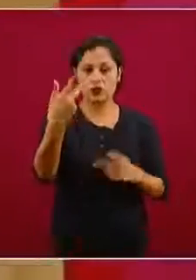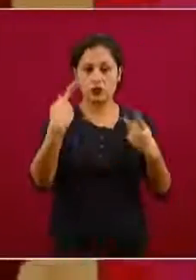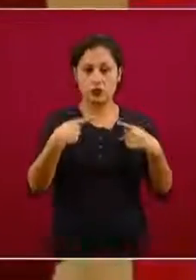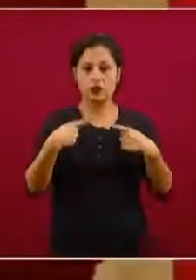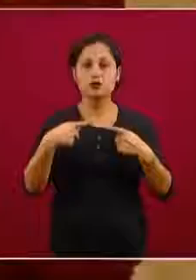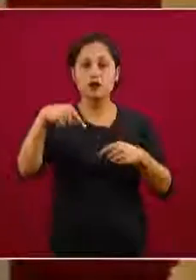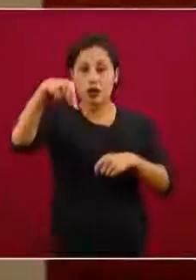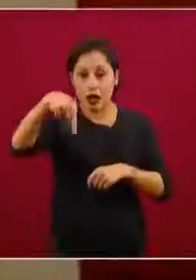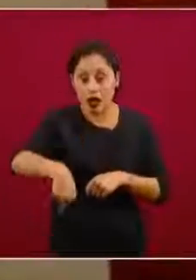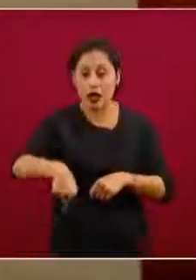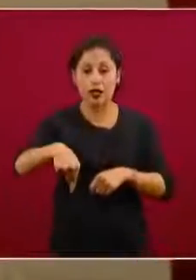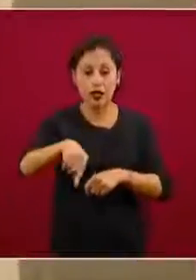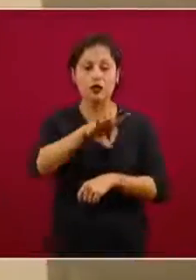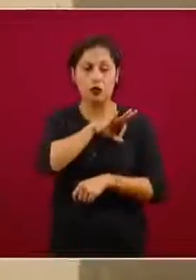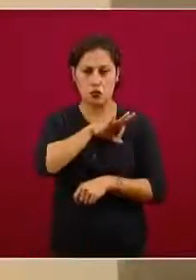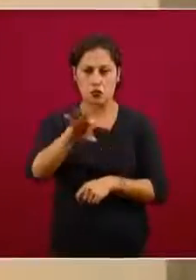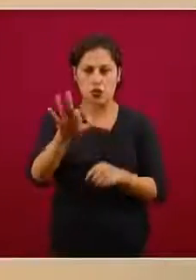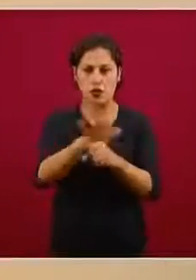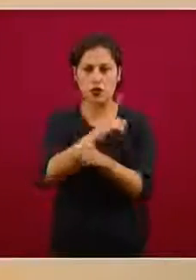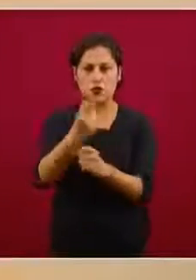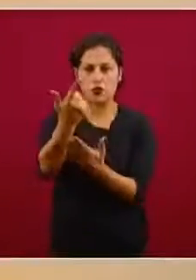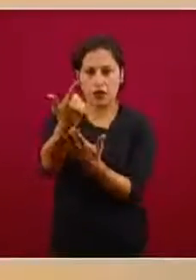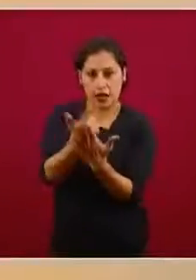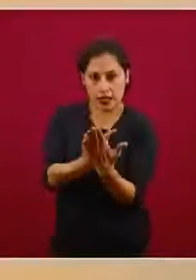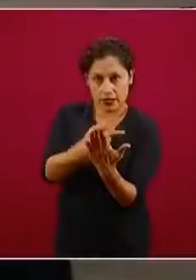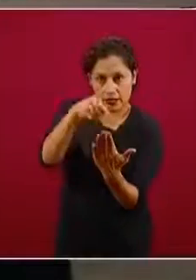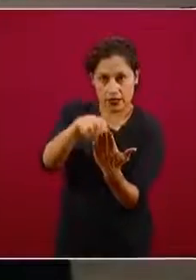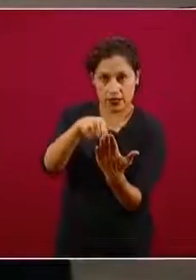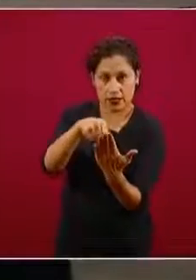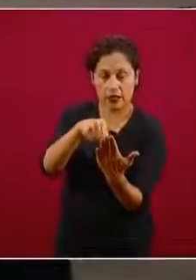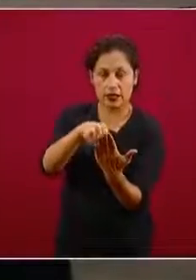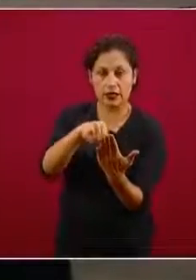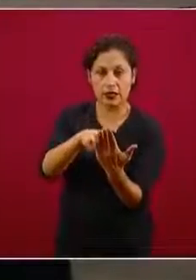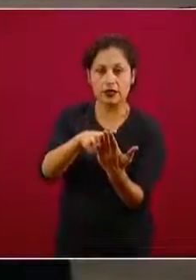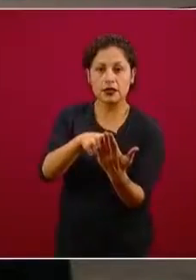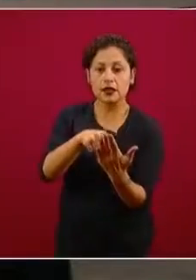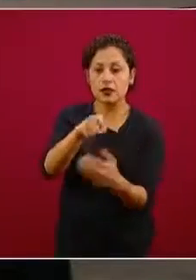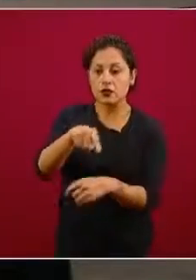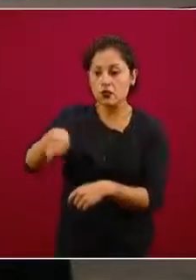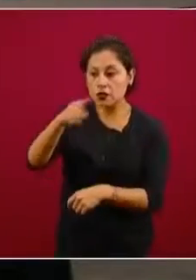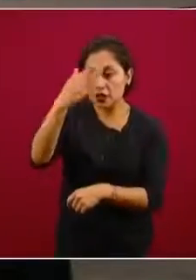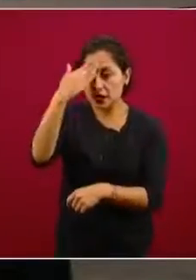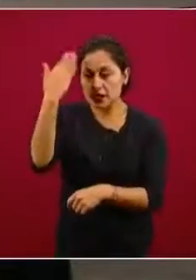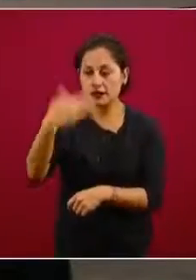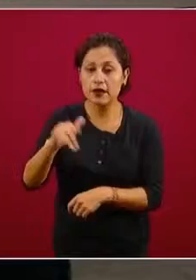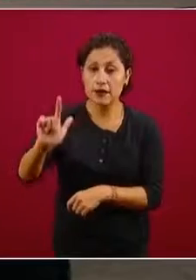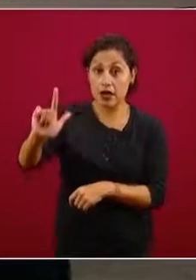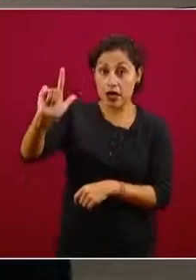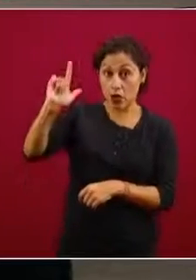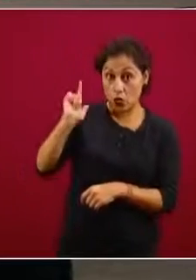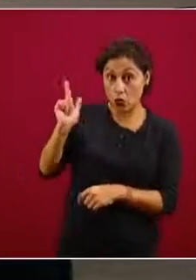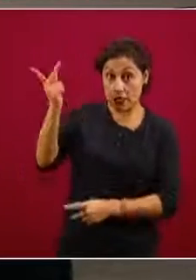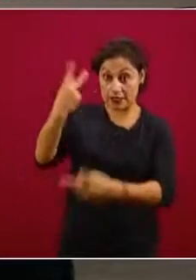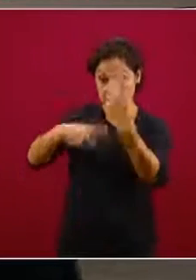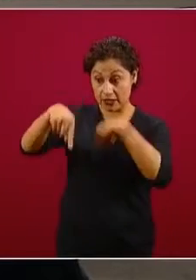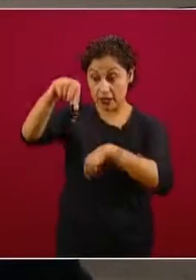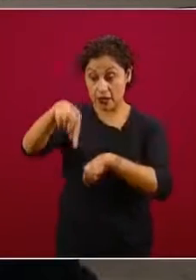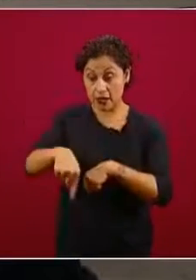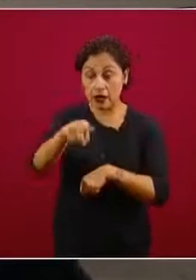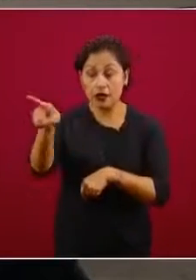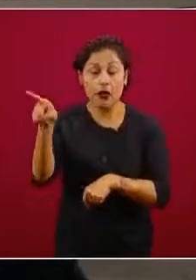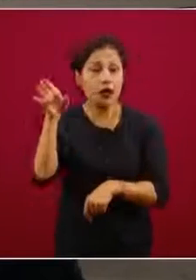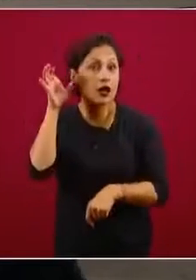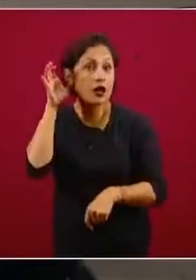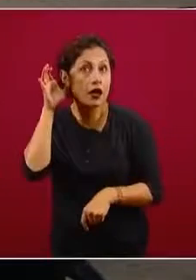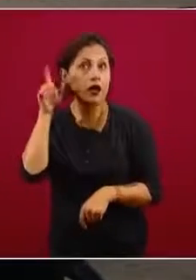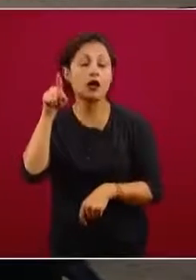lista, pero si alguien que sabe que estuvo aquí el lunes escucha esta información, ayúdenos a hacer este estudio